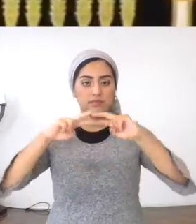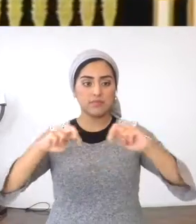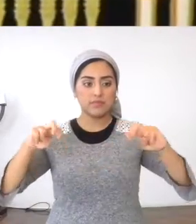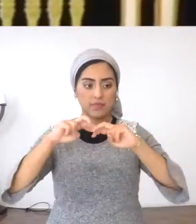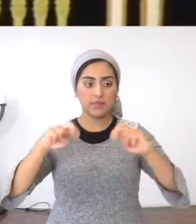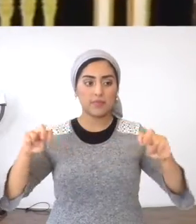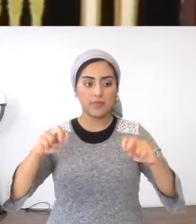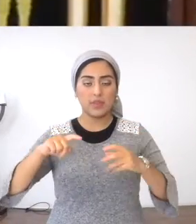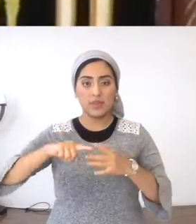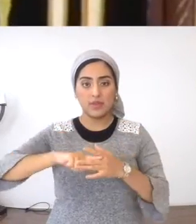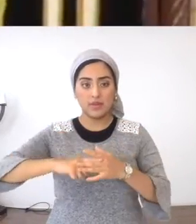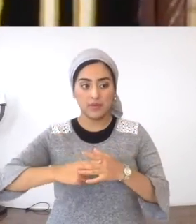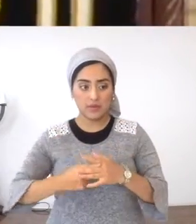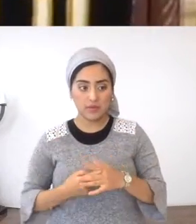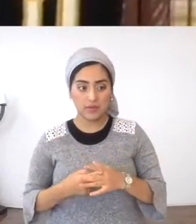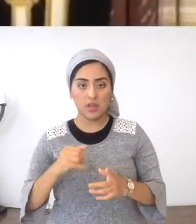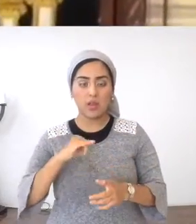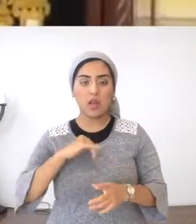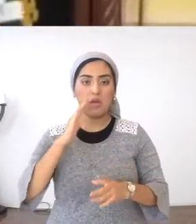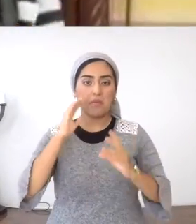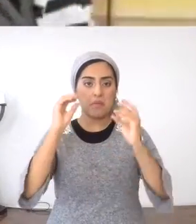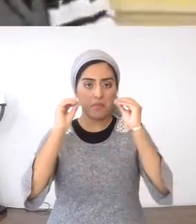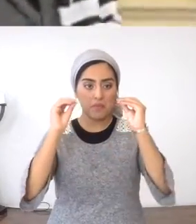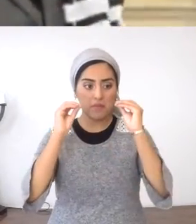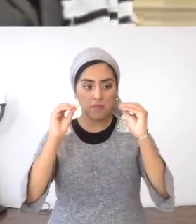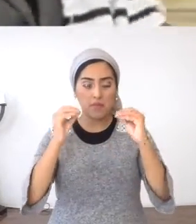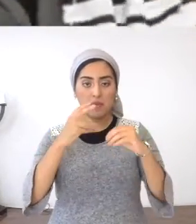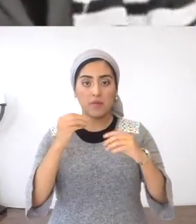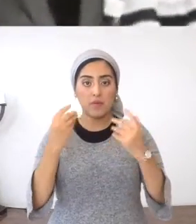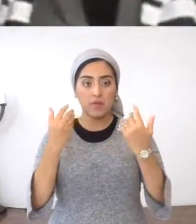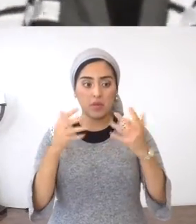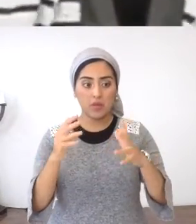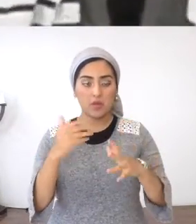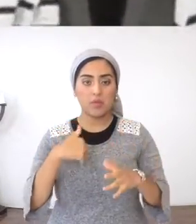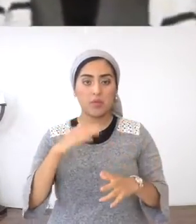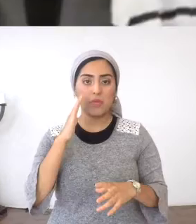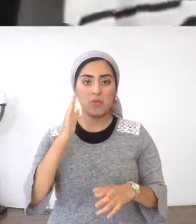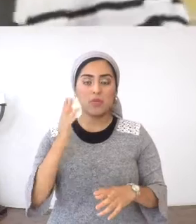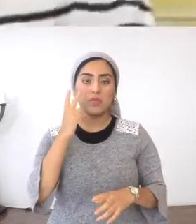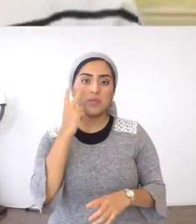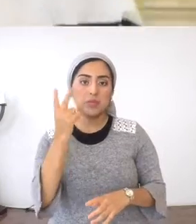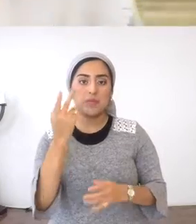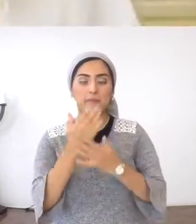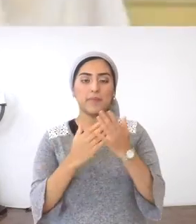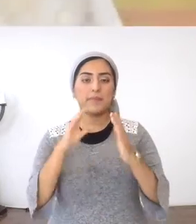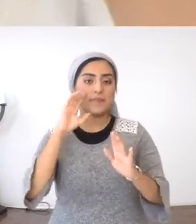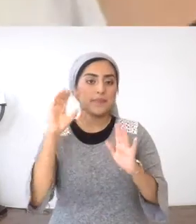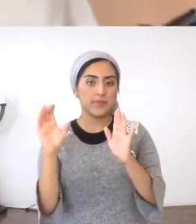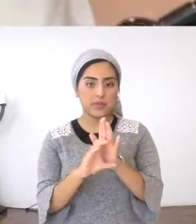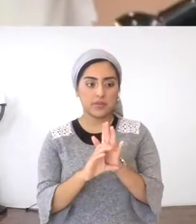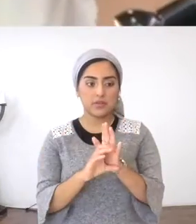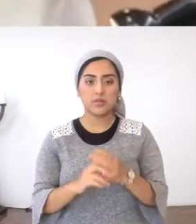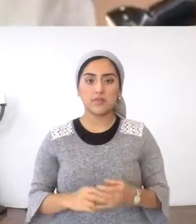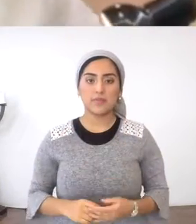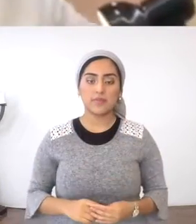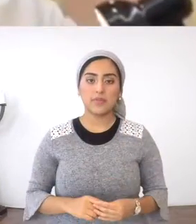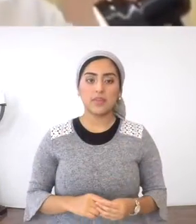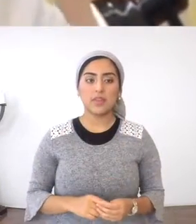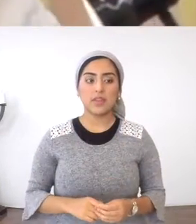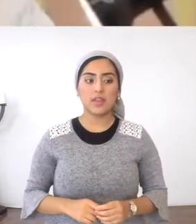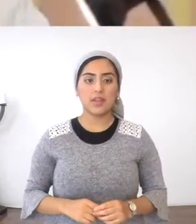Desglosada En un inicio Irí yo ministrando Y después veremos unas diapositivas Amados hermanos